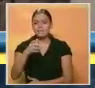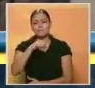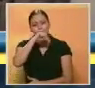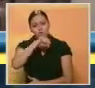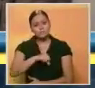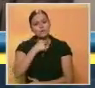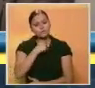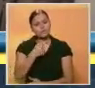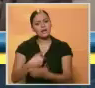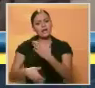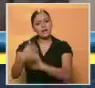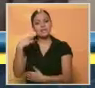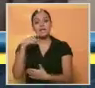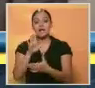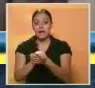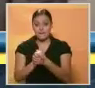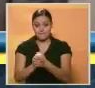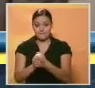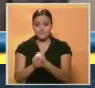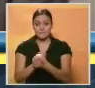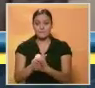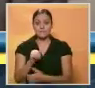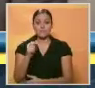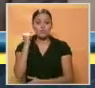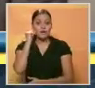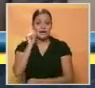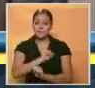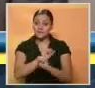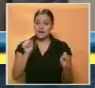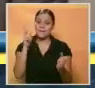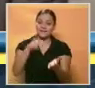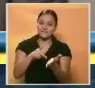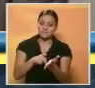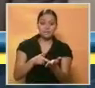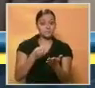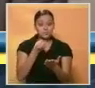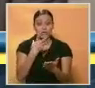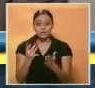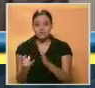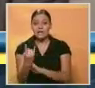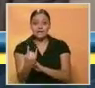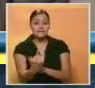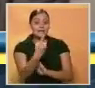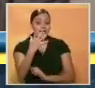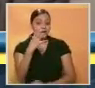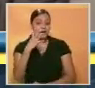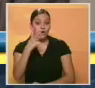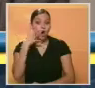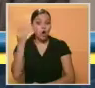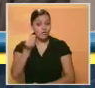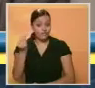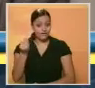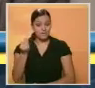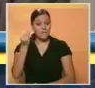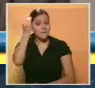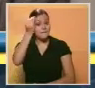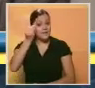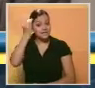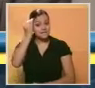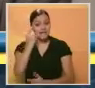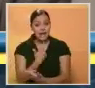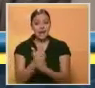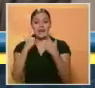intervención que hizo mi compatriota Pablo Silva esta mañana, porque están surgiendo en todas partes son muchachos de pensamiento